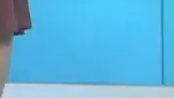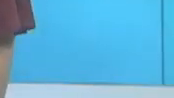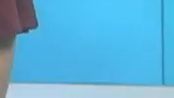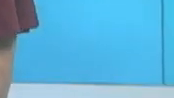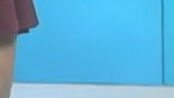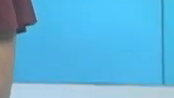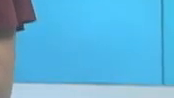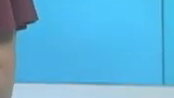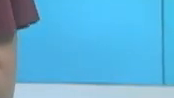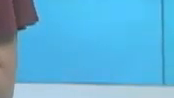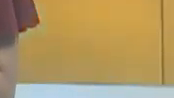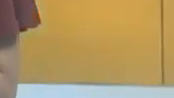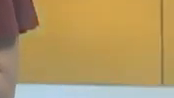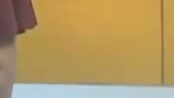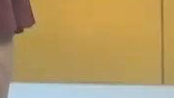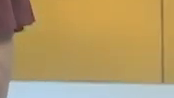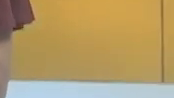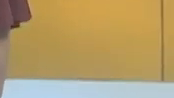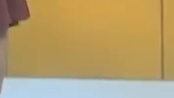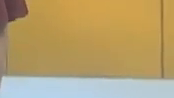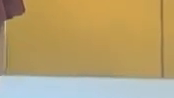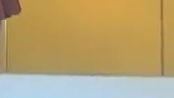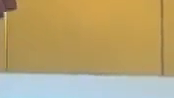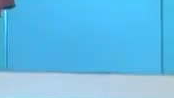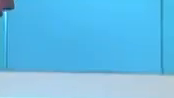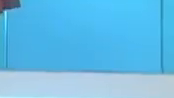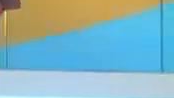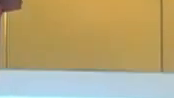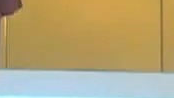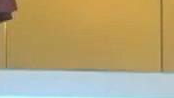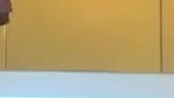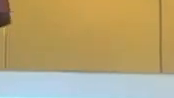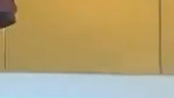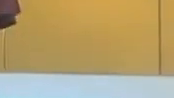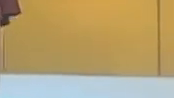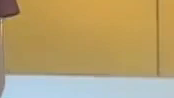y beneficio de los pueblos de la Alianza